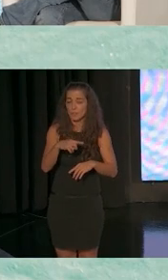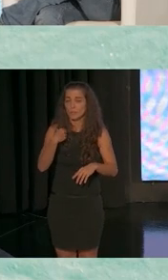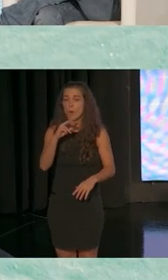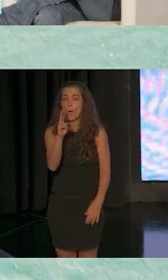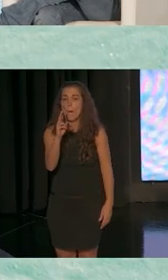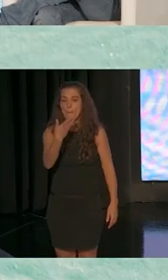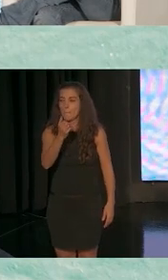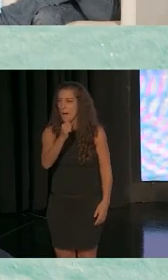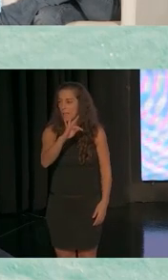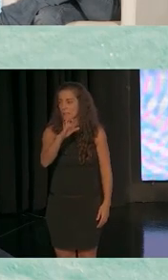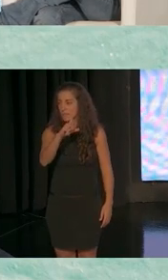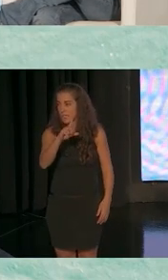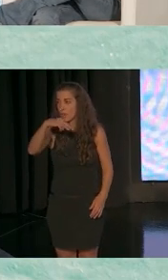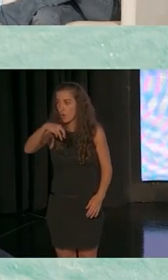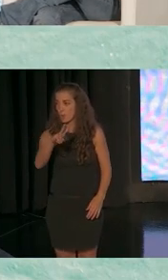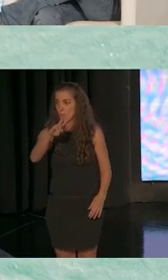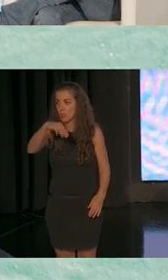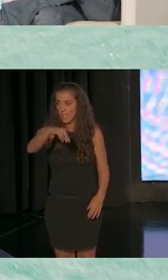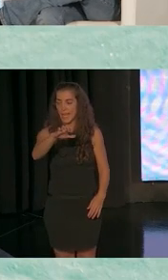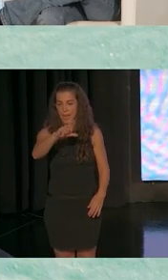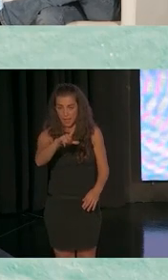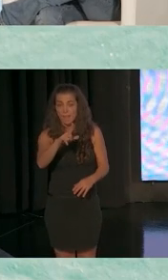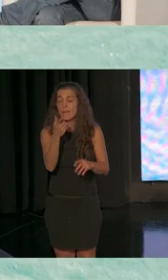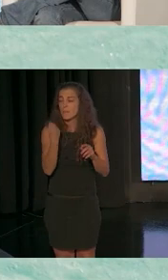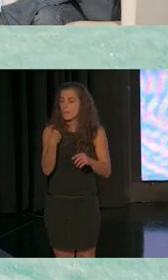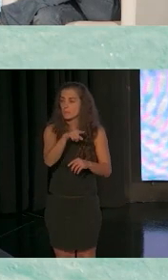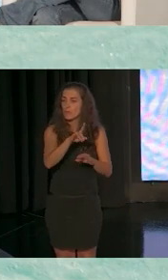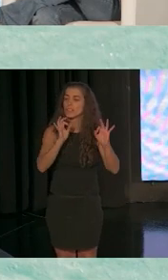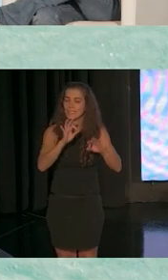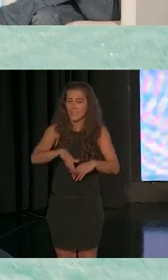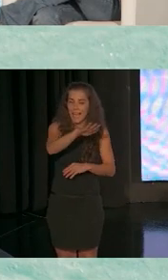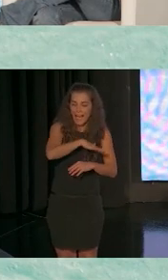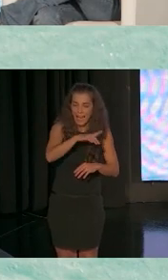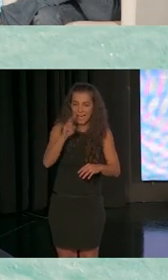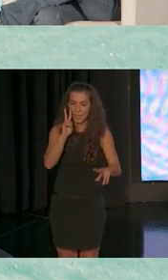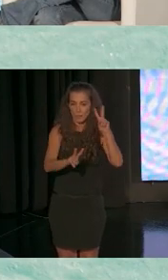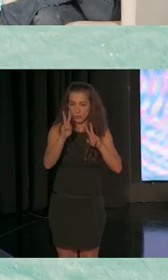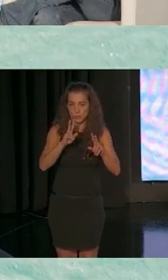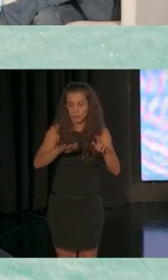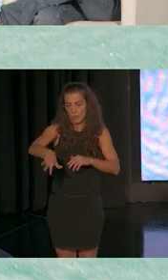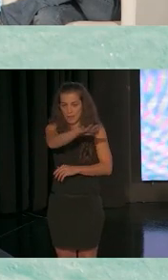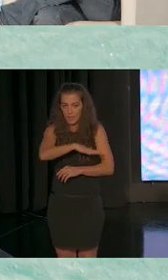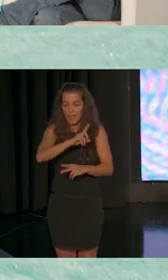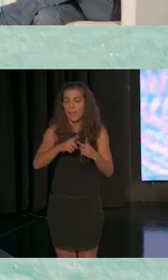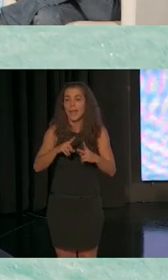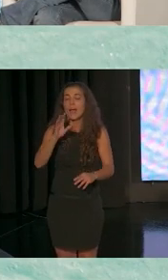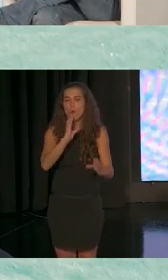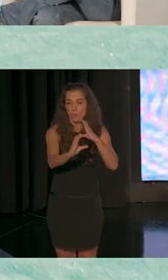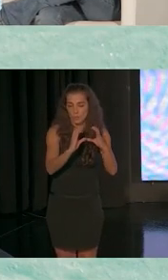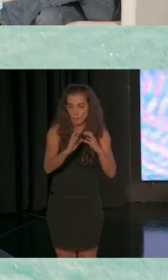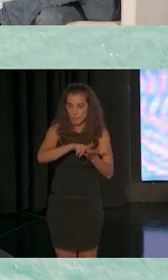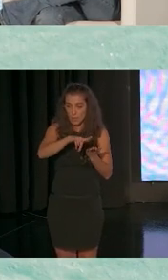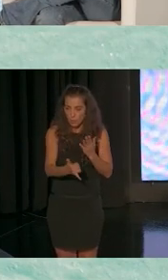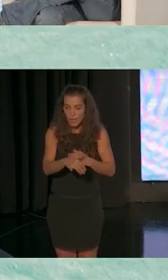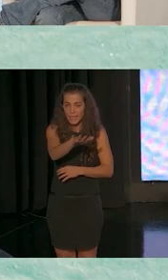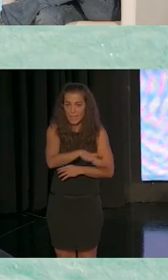están organizadas por áreas el área motora el área visoespacial el área de la comunicación y lenguaje el área Social para